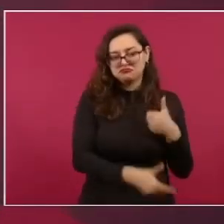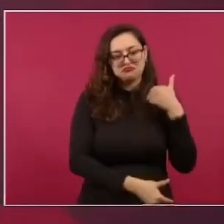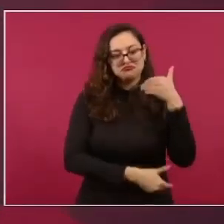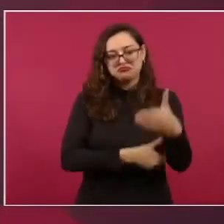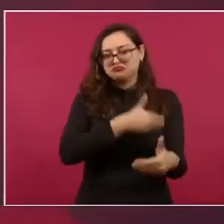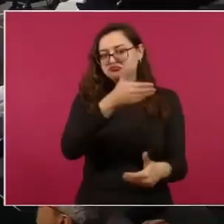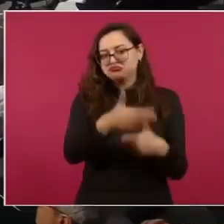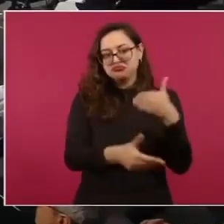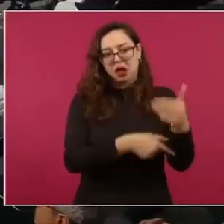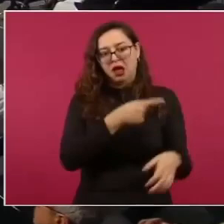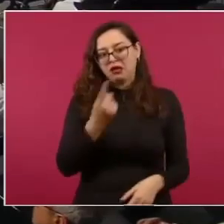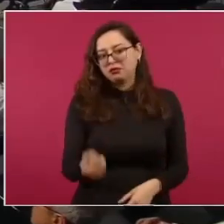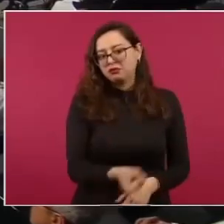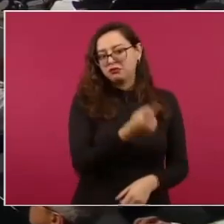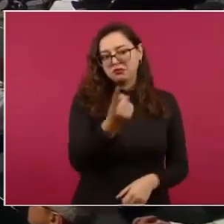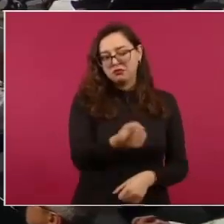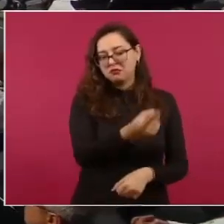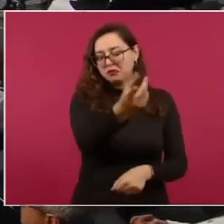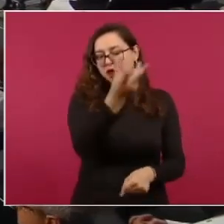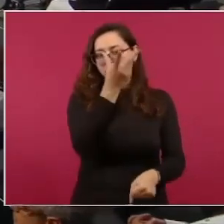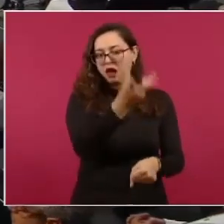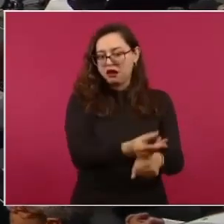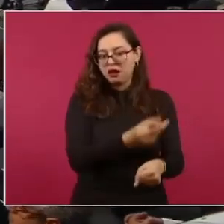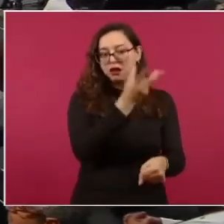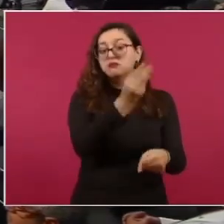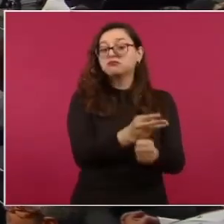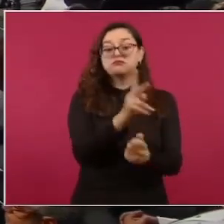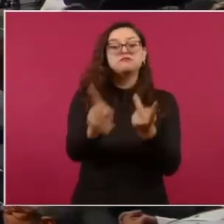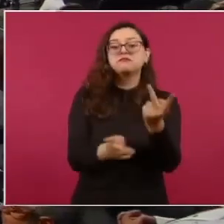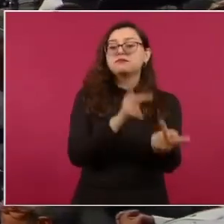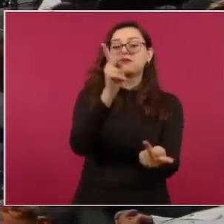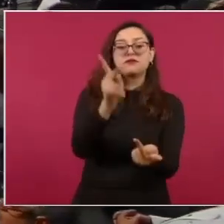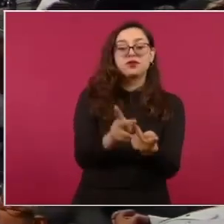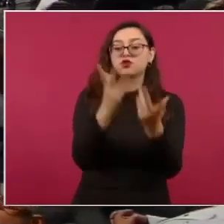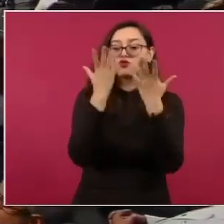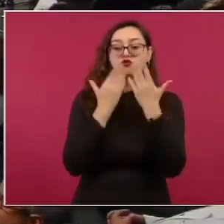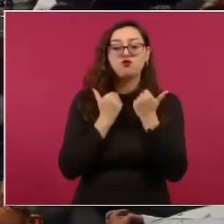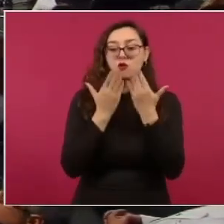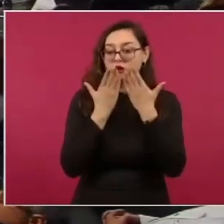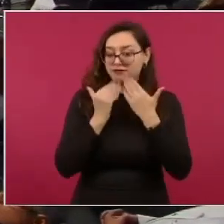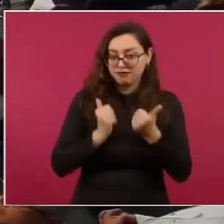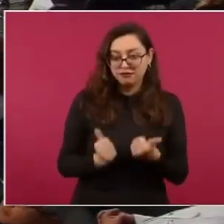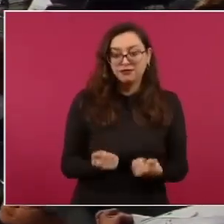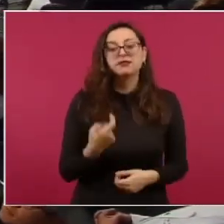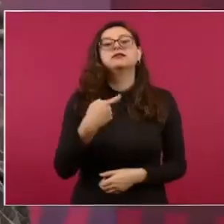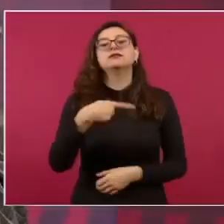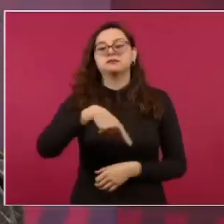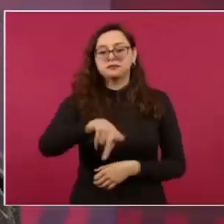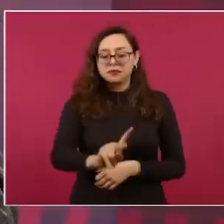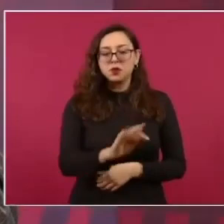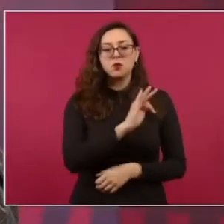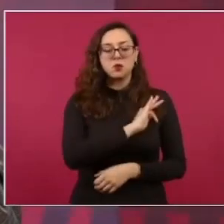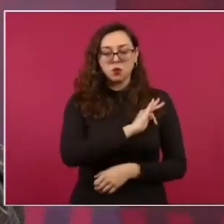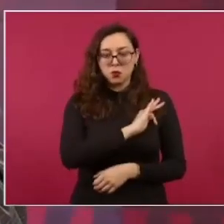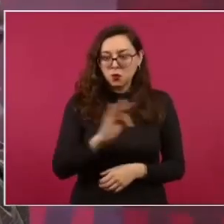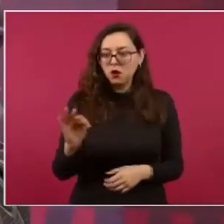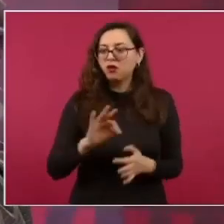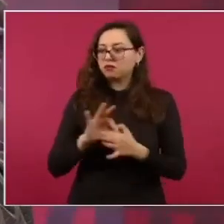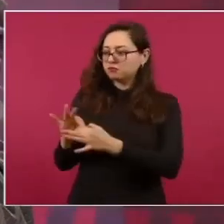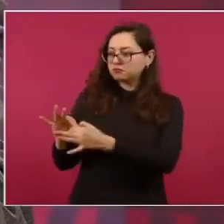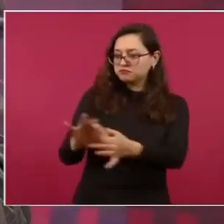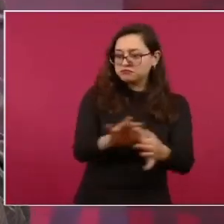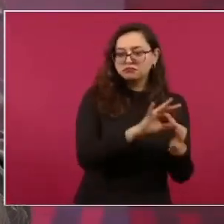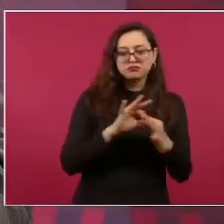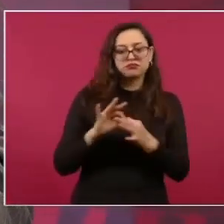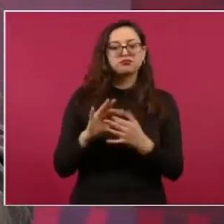se mantenga el espíritu de solidaridad, de humanismo